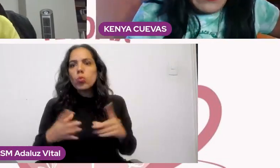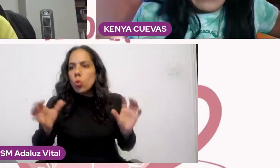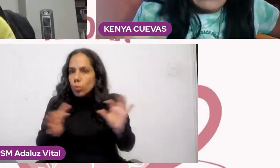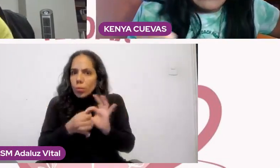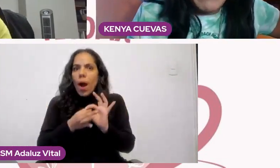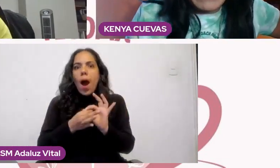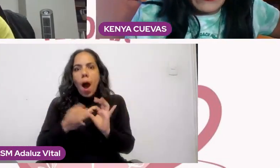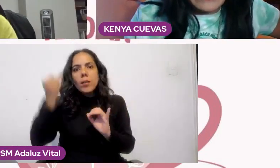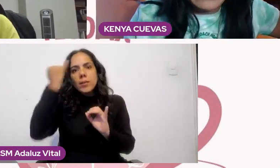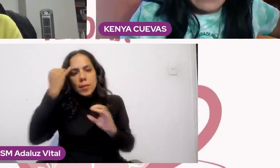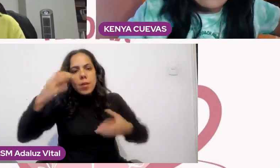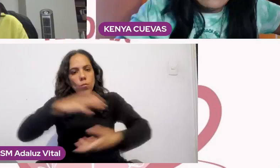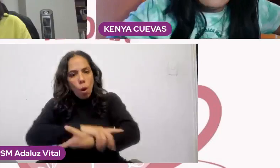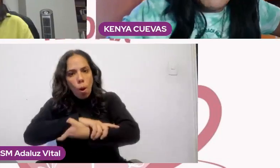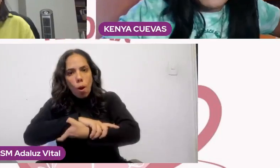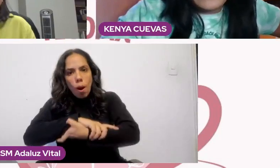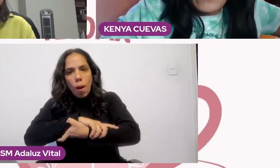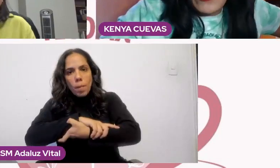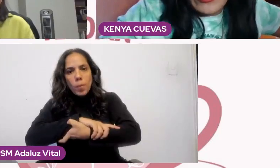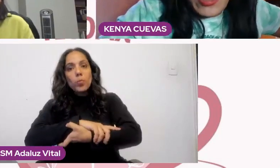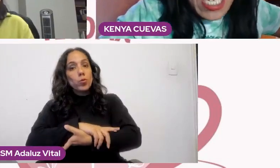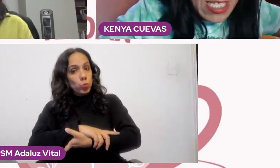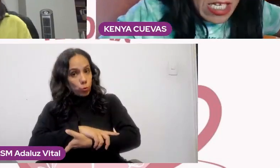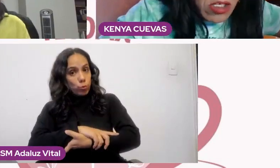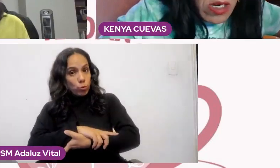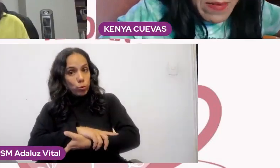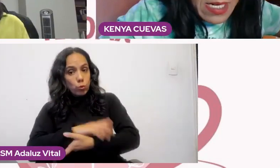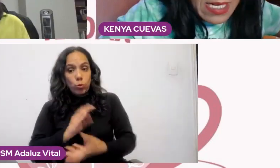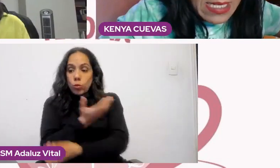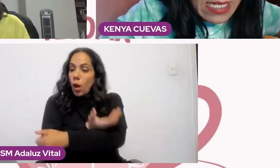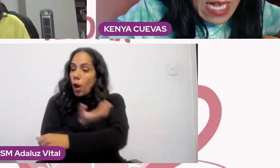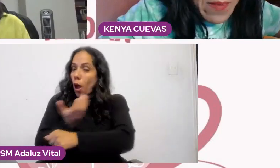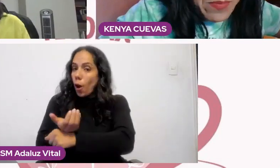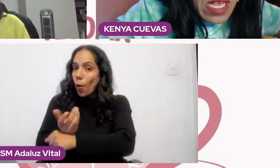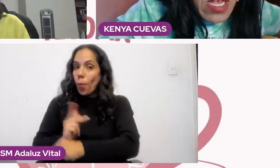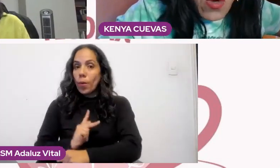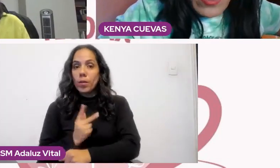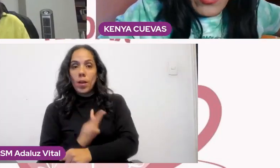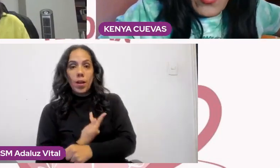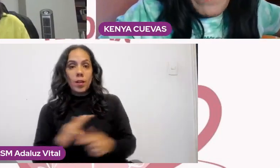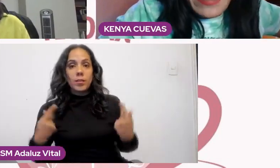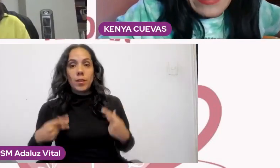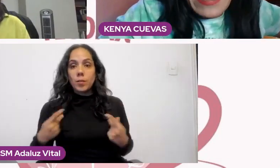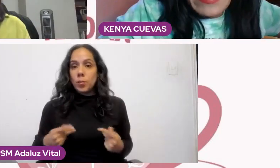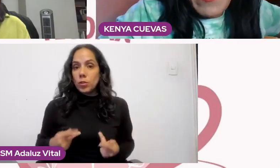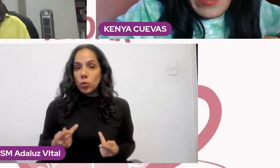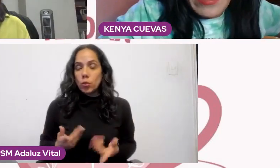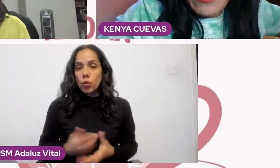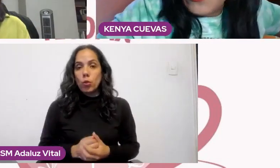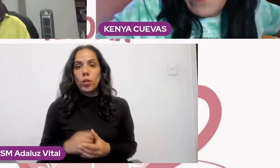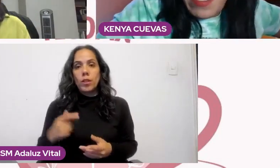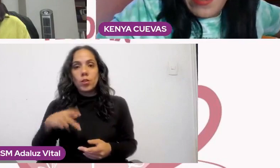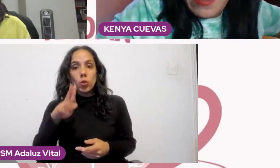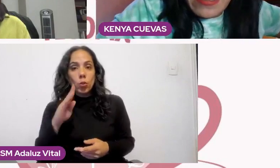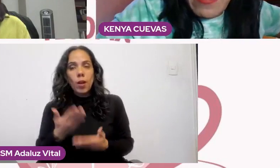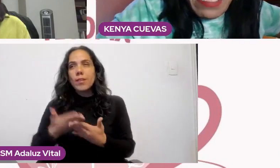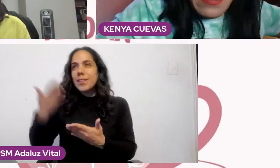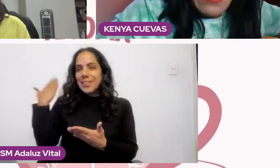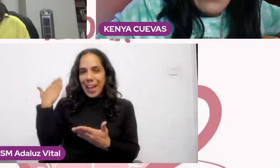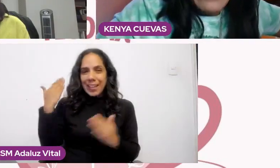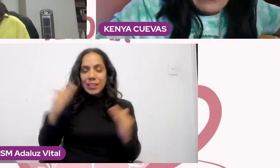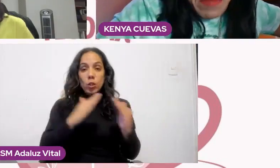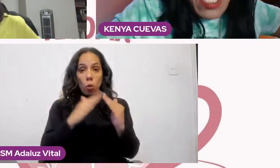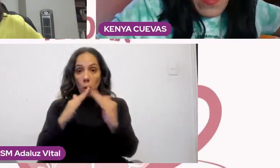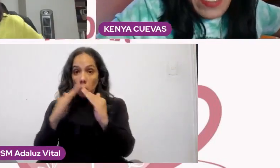acompañamiento integral de las personas trans. Pues eso es lo que estoy haciendo. La verdad es que cuando yo abrí Casa de las Muñecas no sabía leer ni